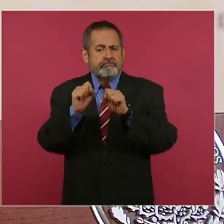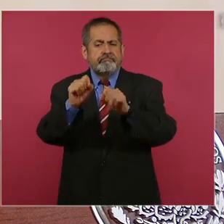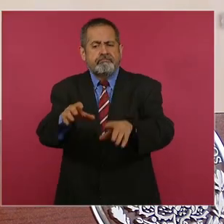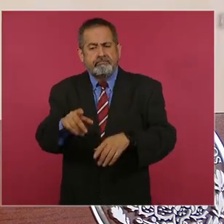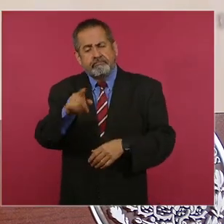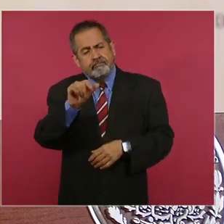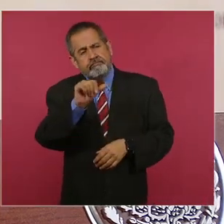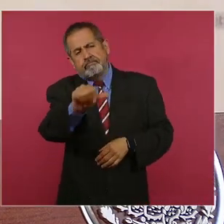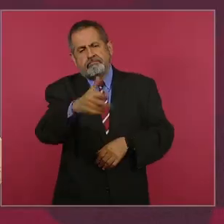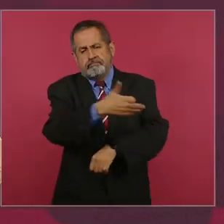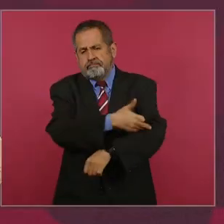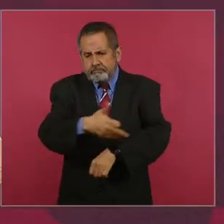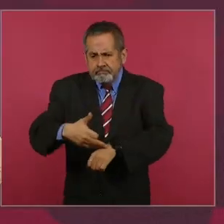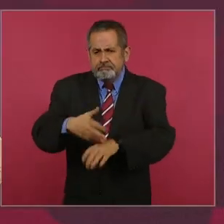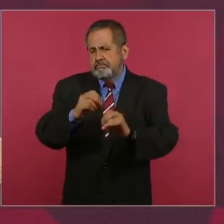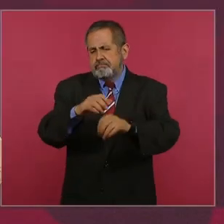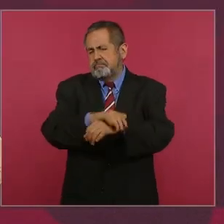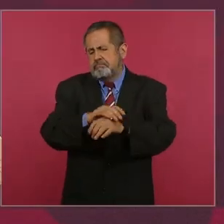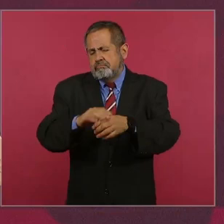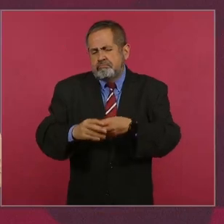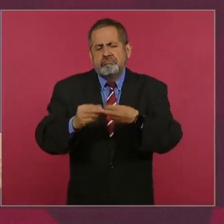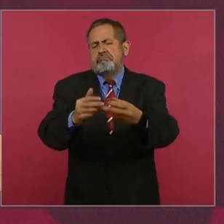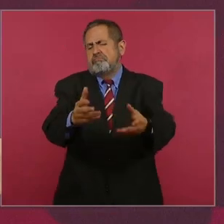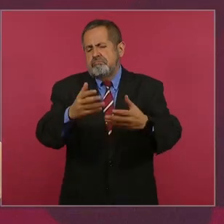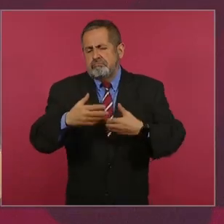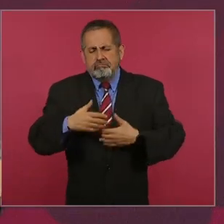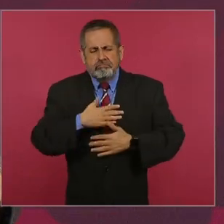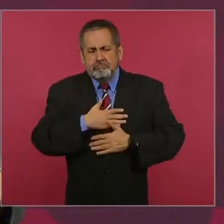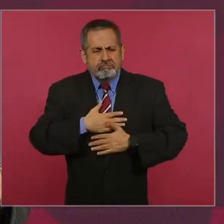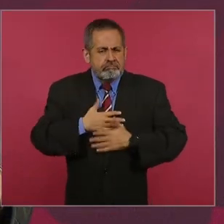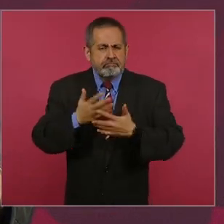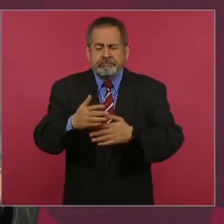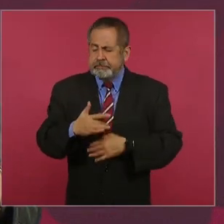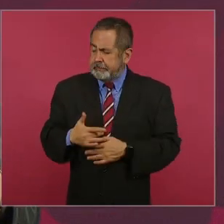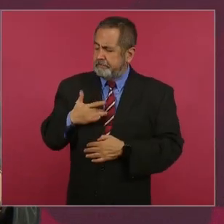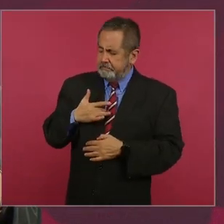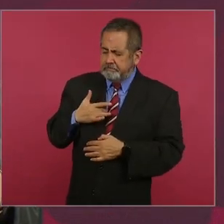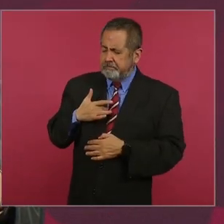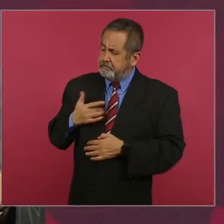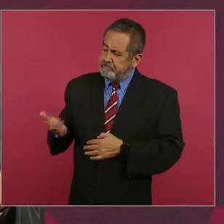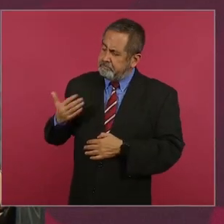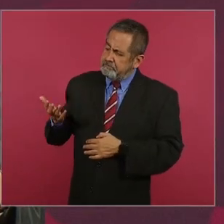familiares o gente que se está solidarizando